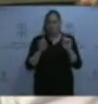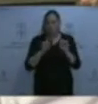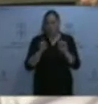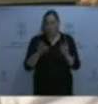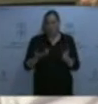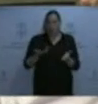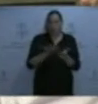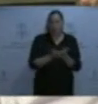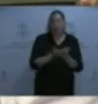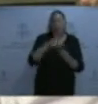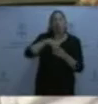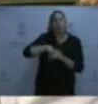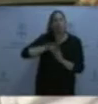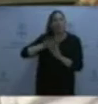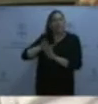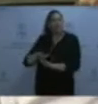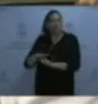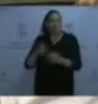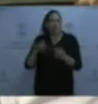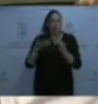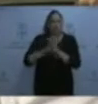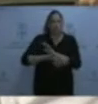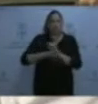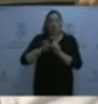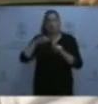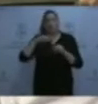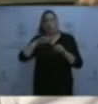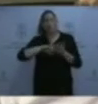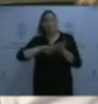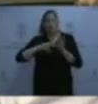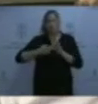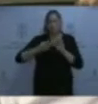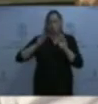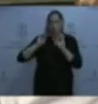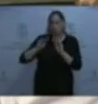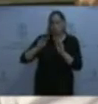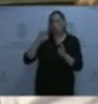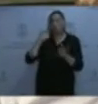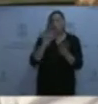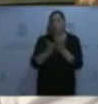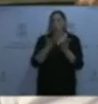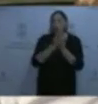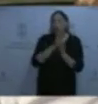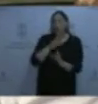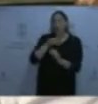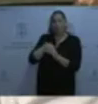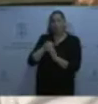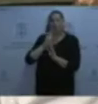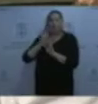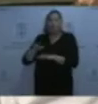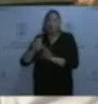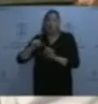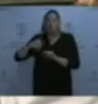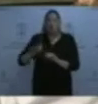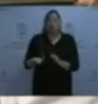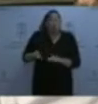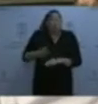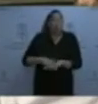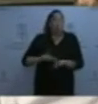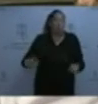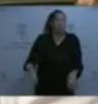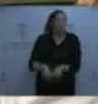más, pusieron en práctica su ya conocido método ERA. Votaron a favor de propuestas a sabiendas de que no las iban a cumplir. Desde el momento en